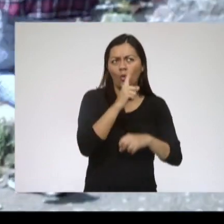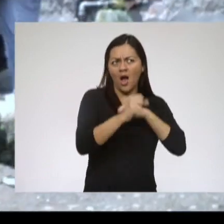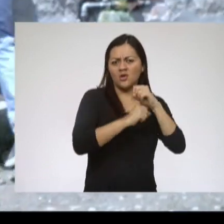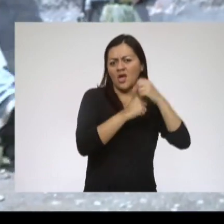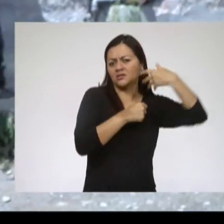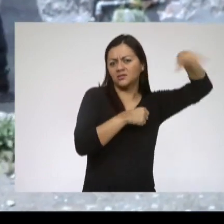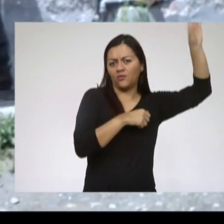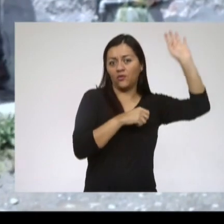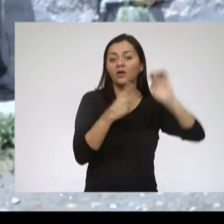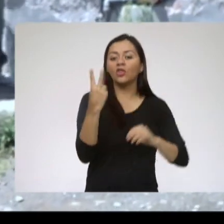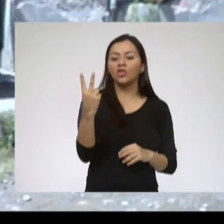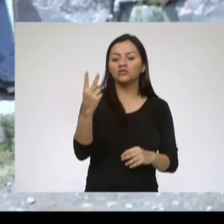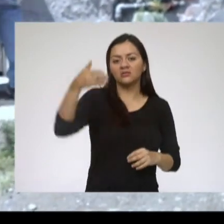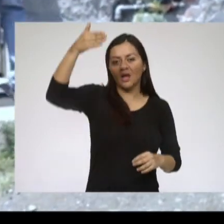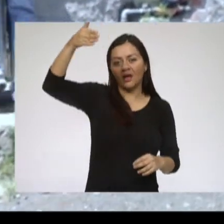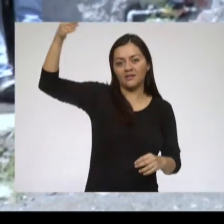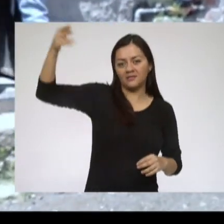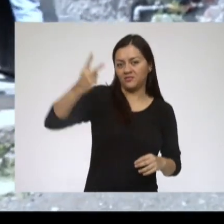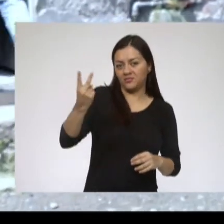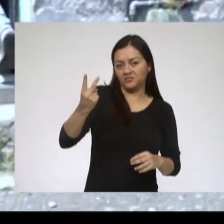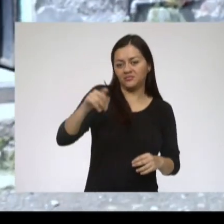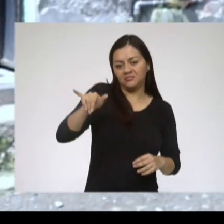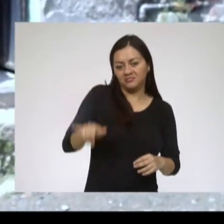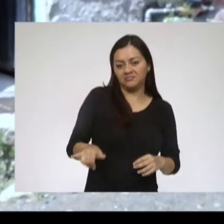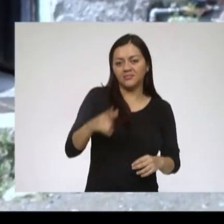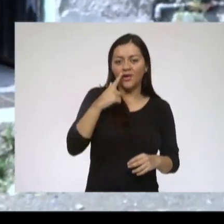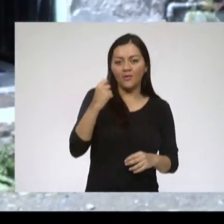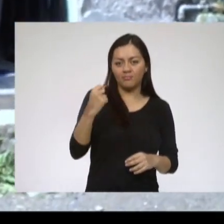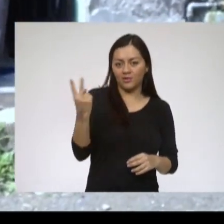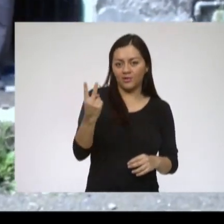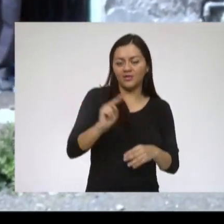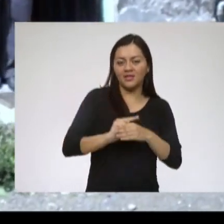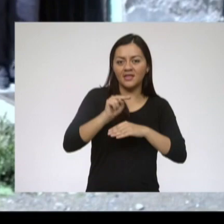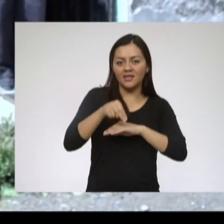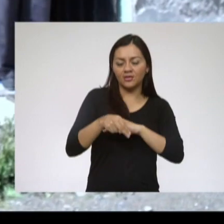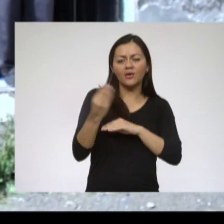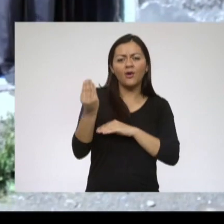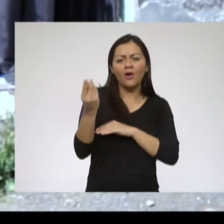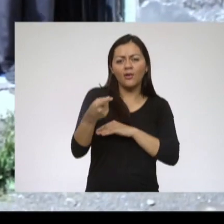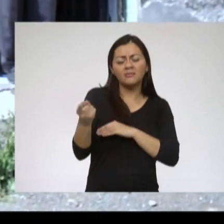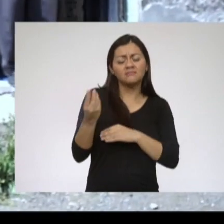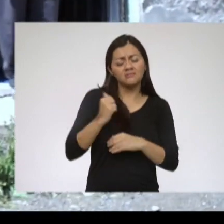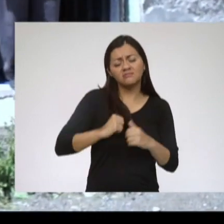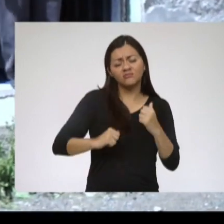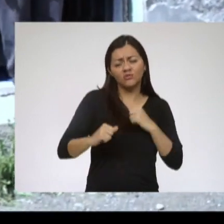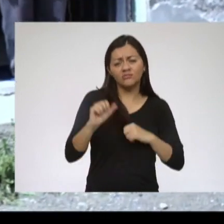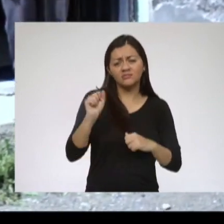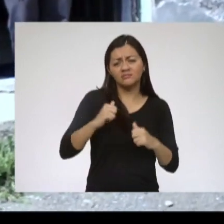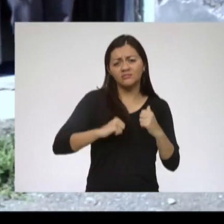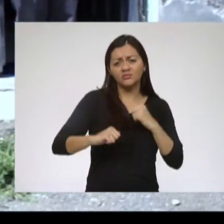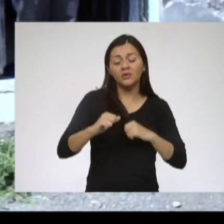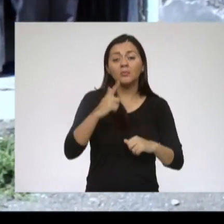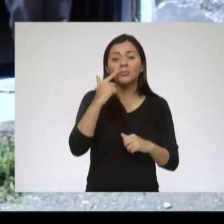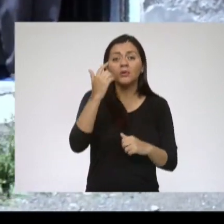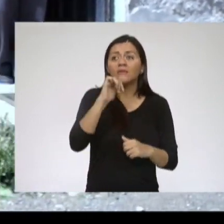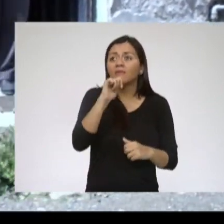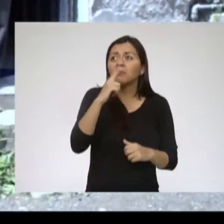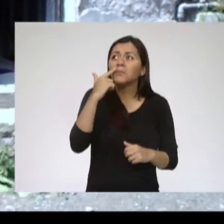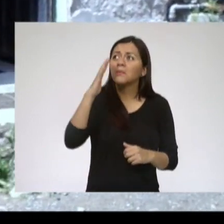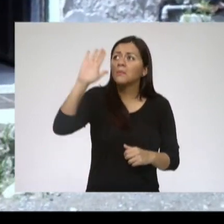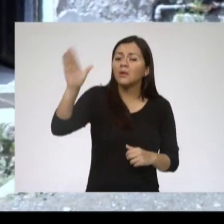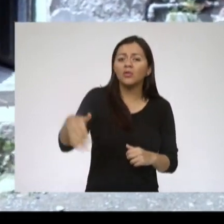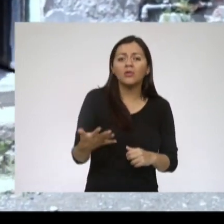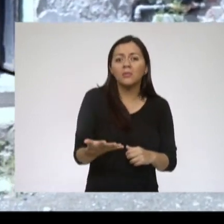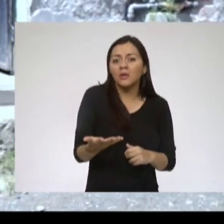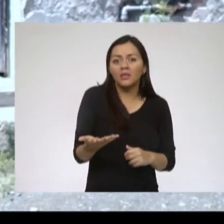Ahorita me encuentro con los dositos, más aquí con los dos varoncitos. Los chicos también sufren, creo que no vienen ellos, le hacen